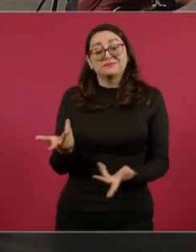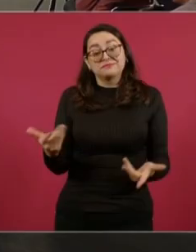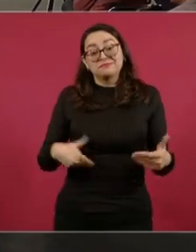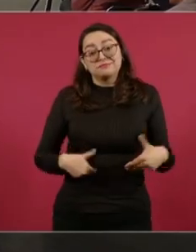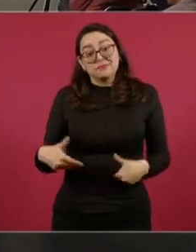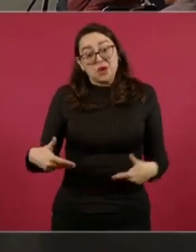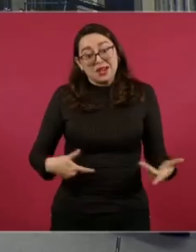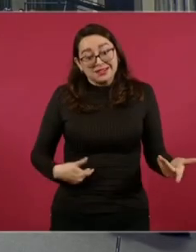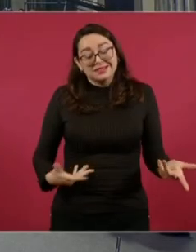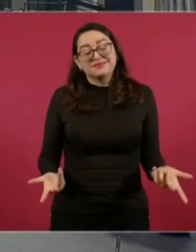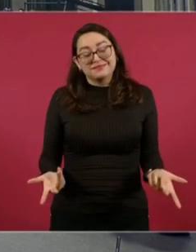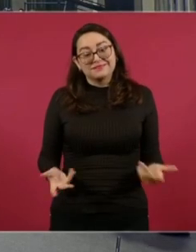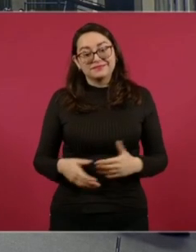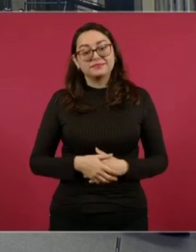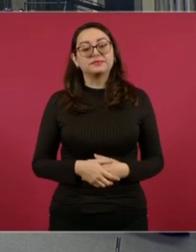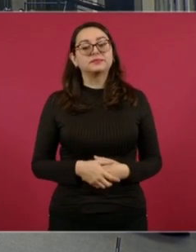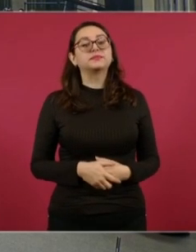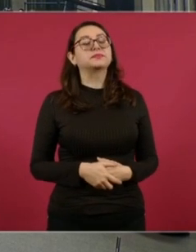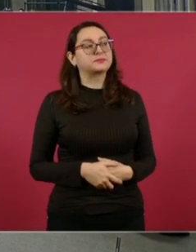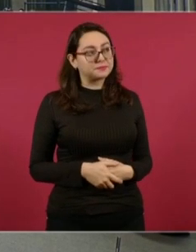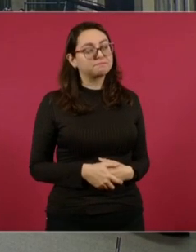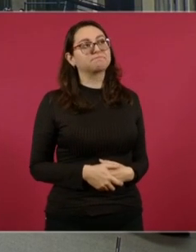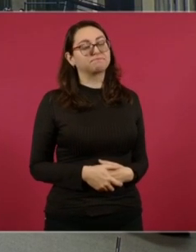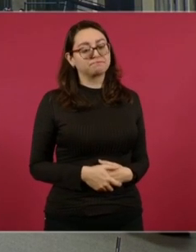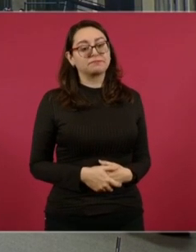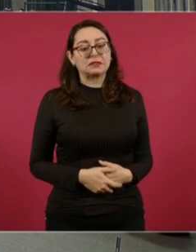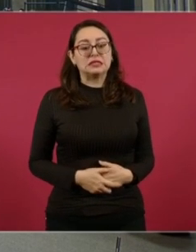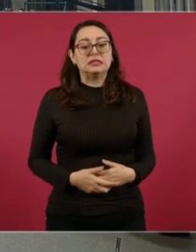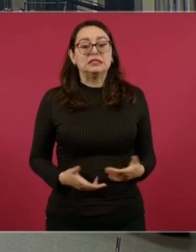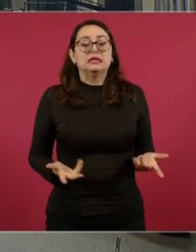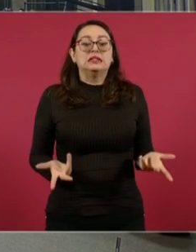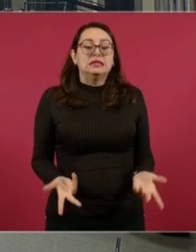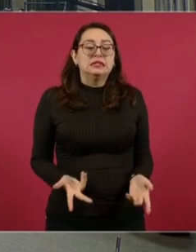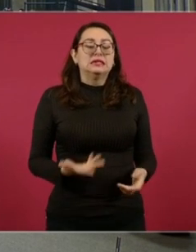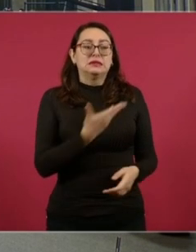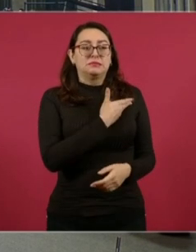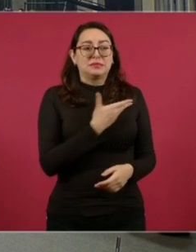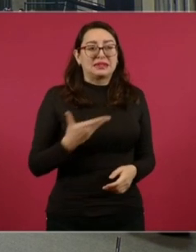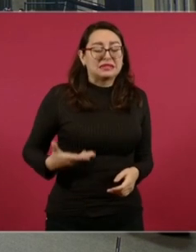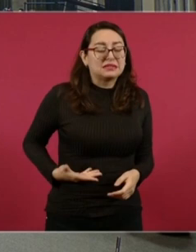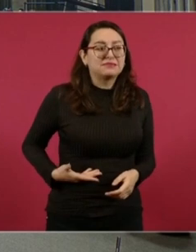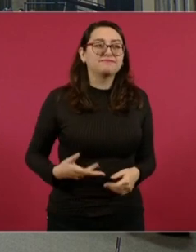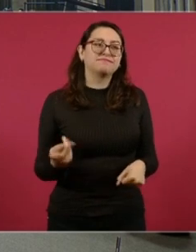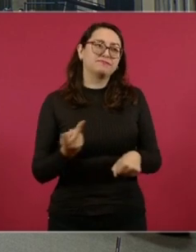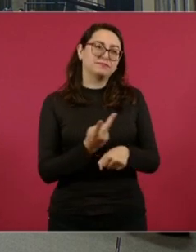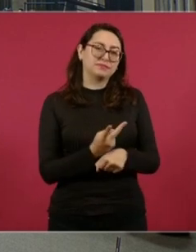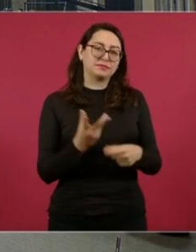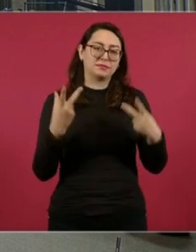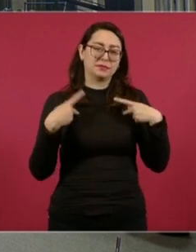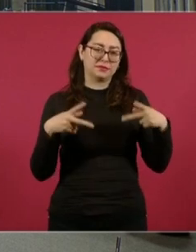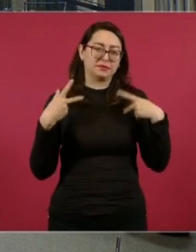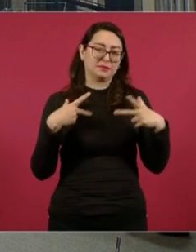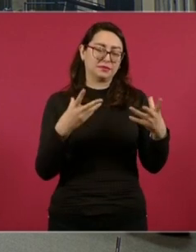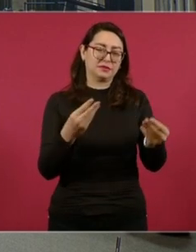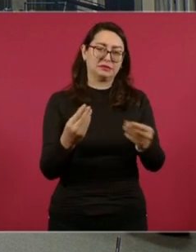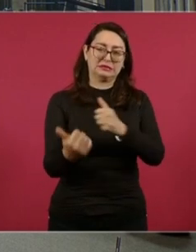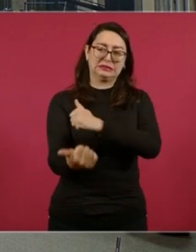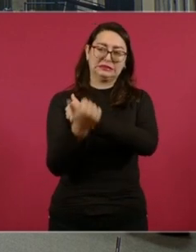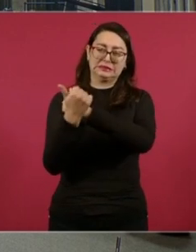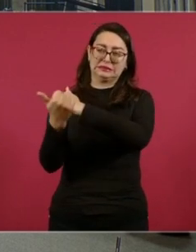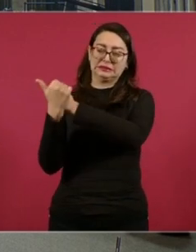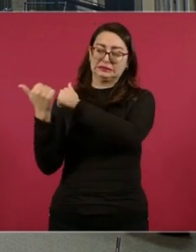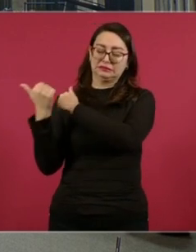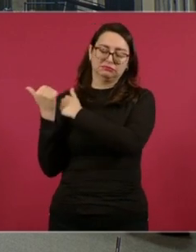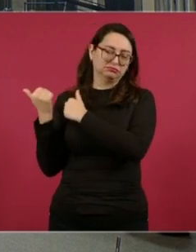Así es. Presidente, son muchas las inquietudes a veces que recibe uno y que le quieren externar a usted. Le he manifestado mucho la